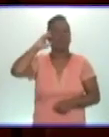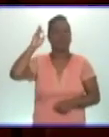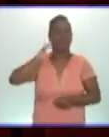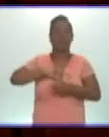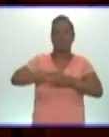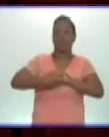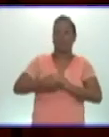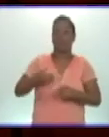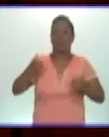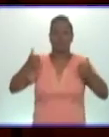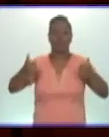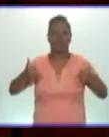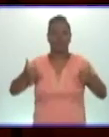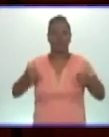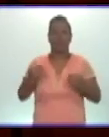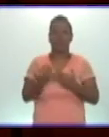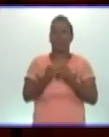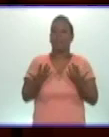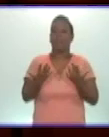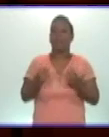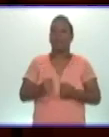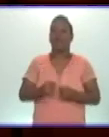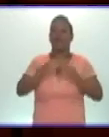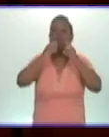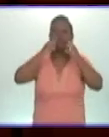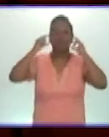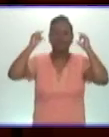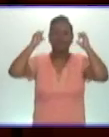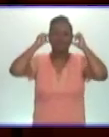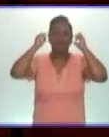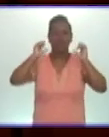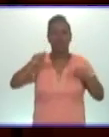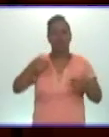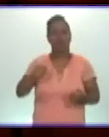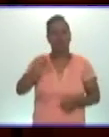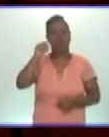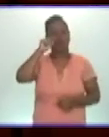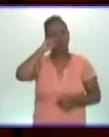bien las manos y usar el nasobuco cuando